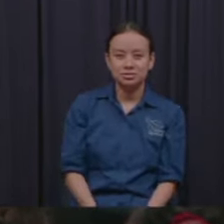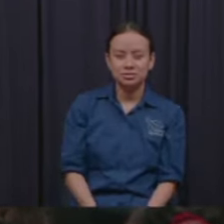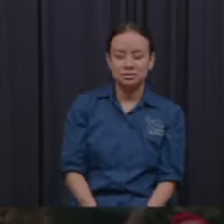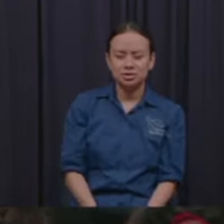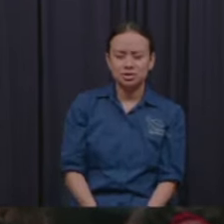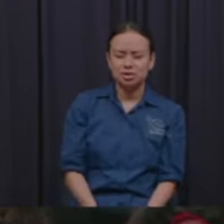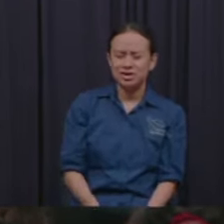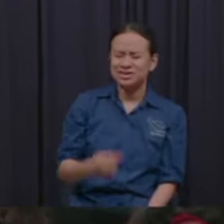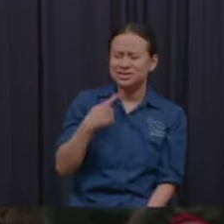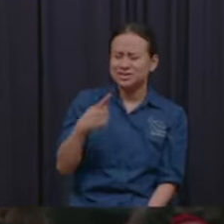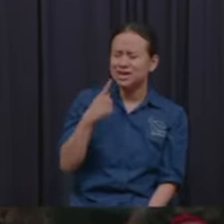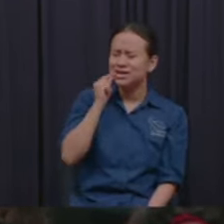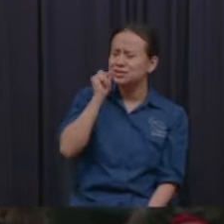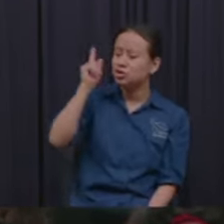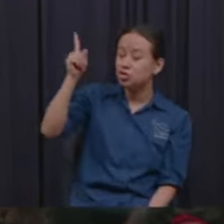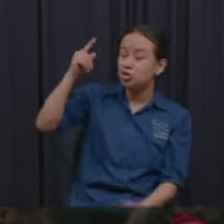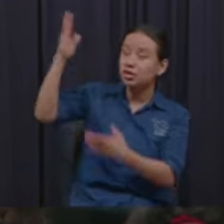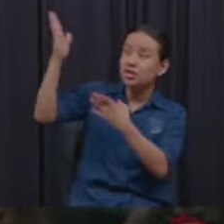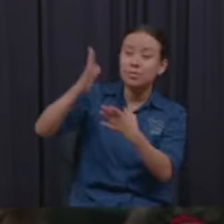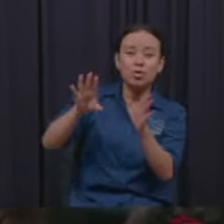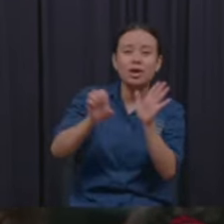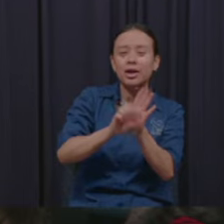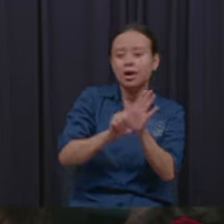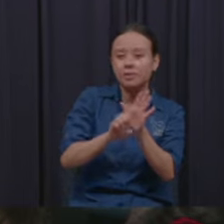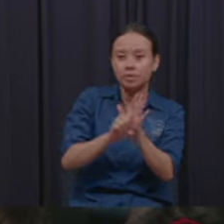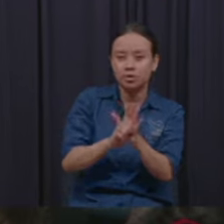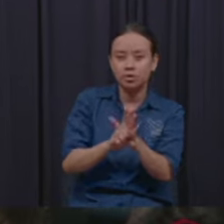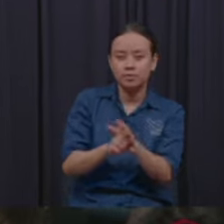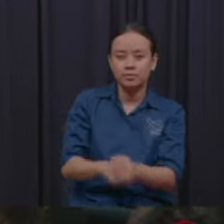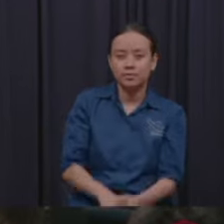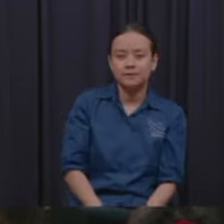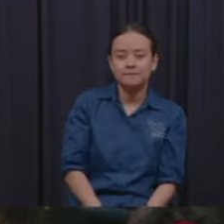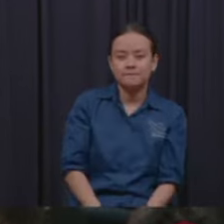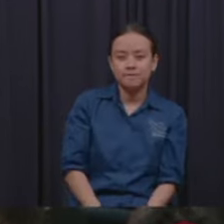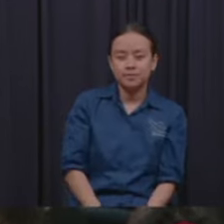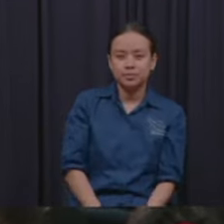un ejemplo de cómo entrar en esto. Y mire,